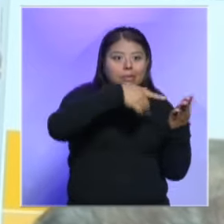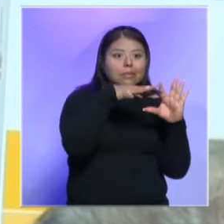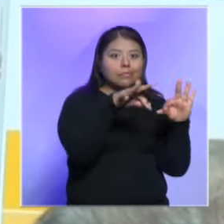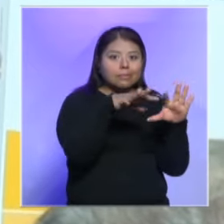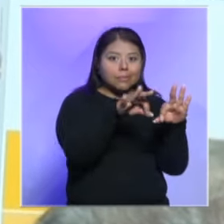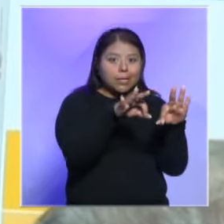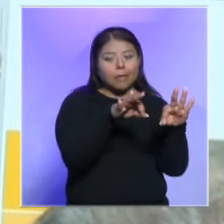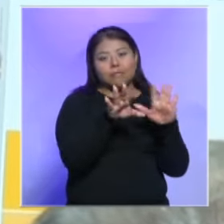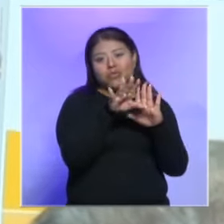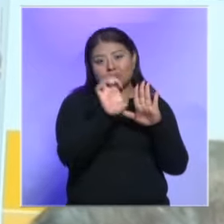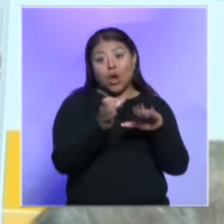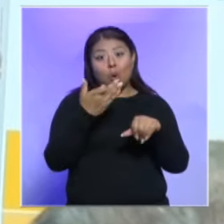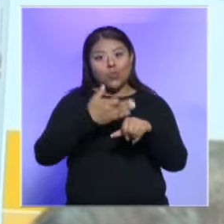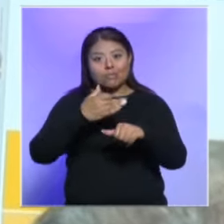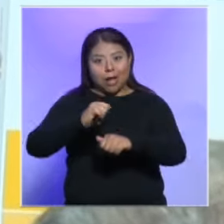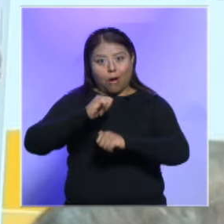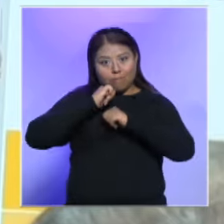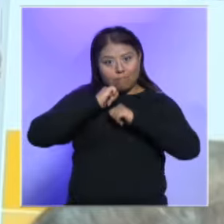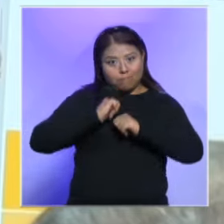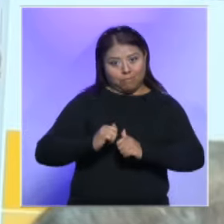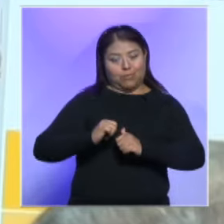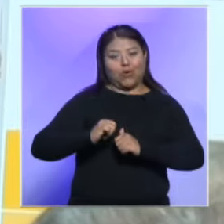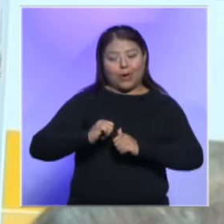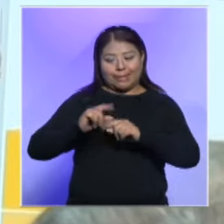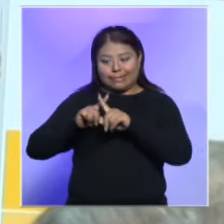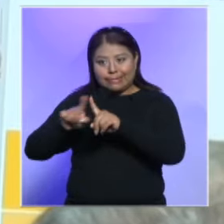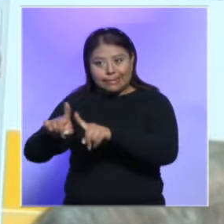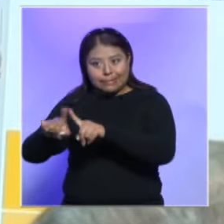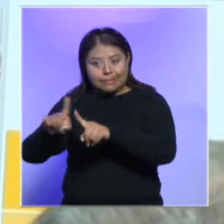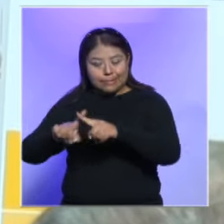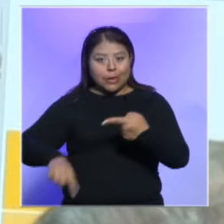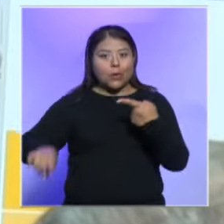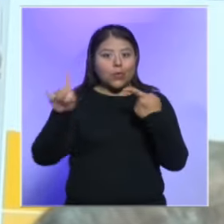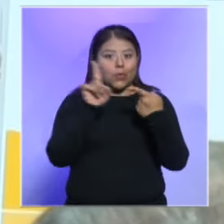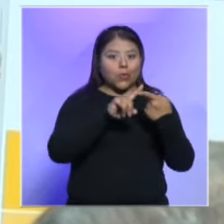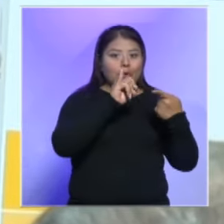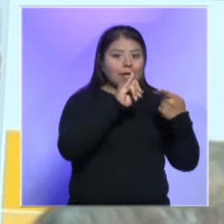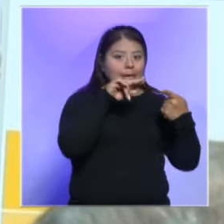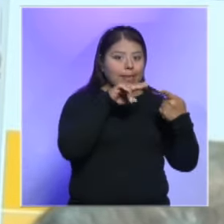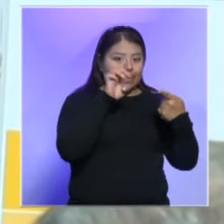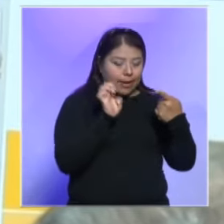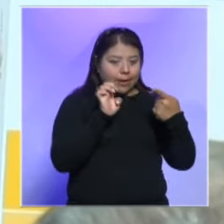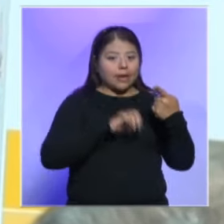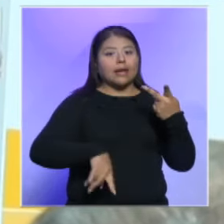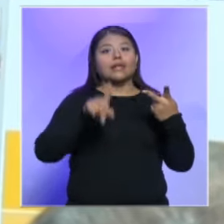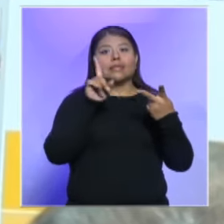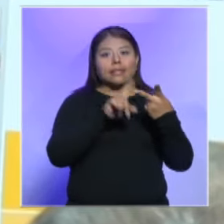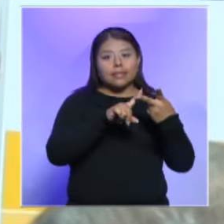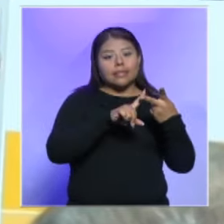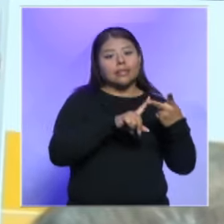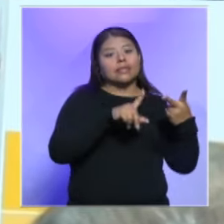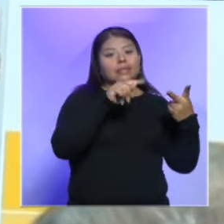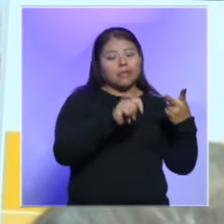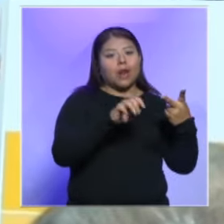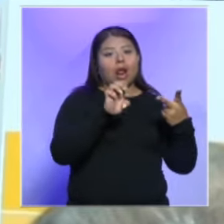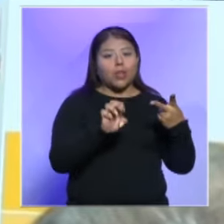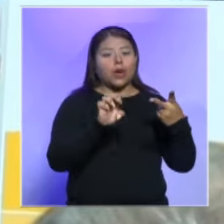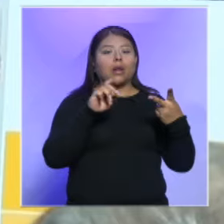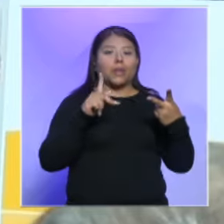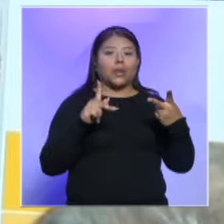que estamos aquí, tanto el Tribunal Electoral como el INE, agradecemos un estudio tan amplio como el que está en